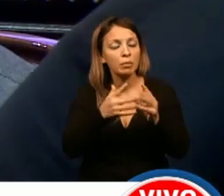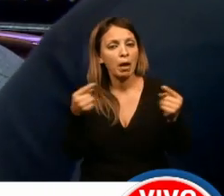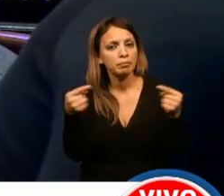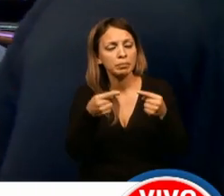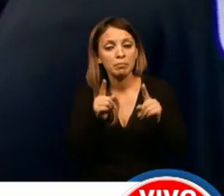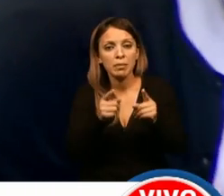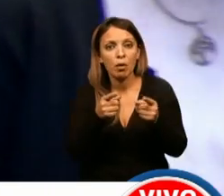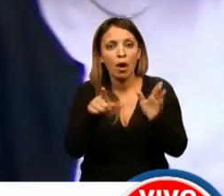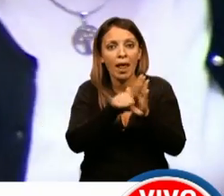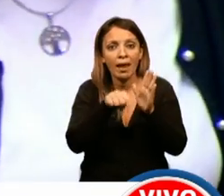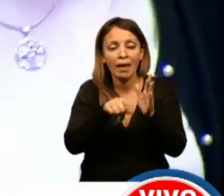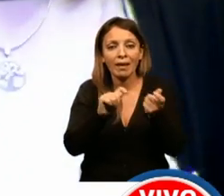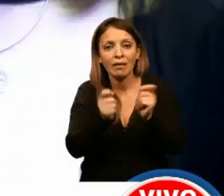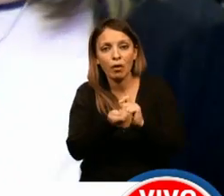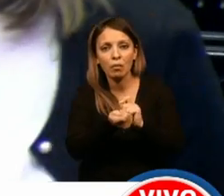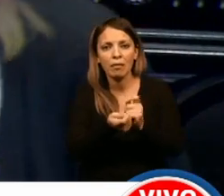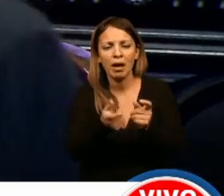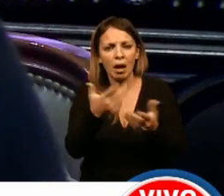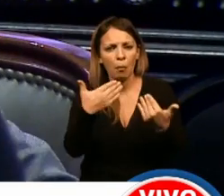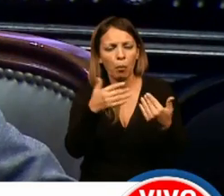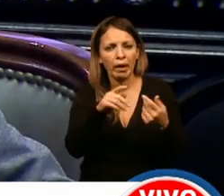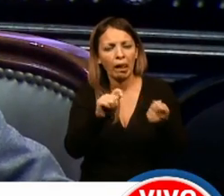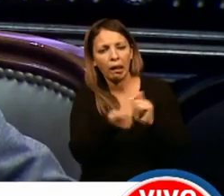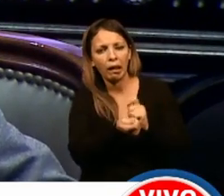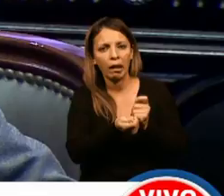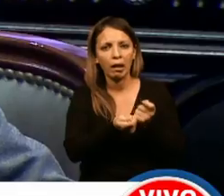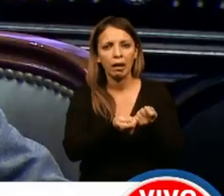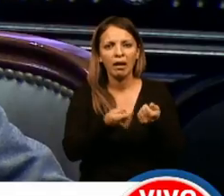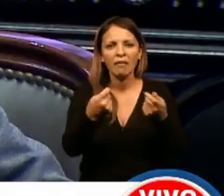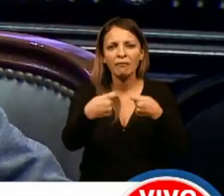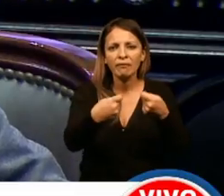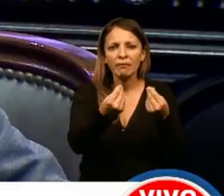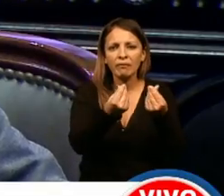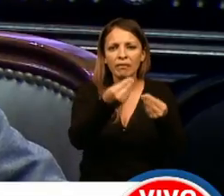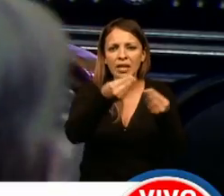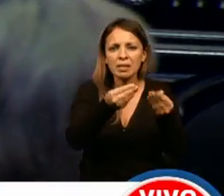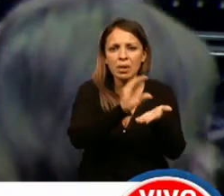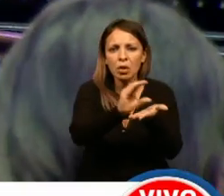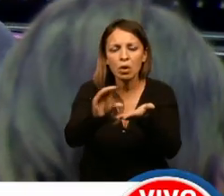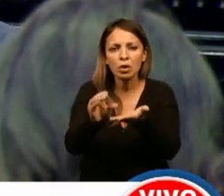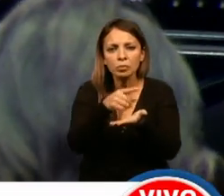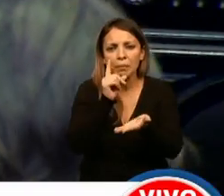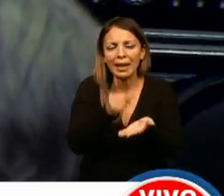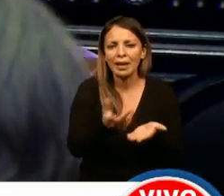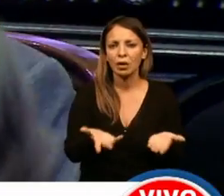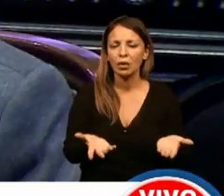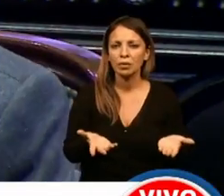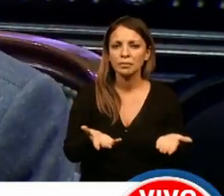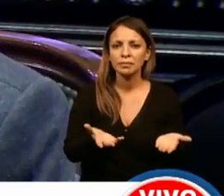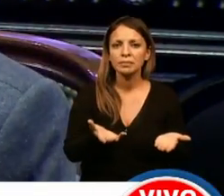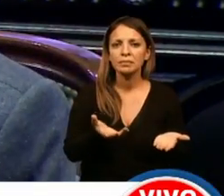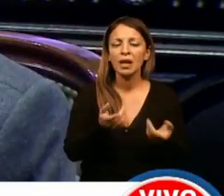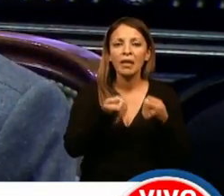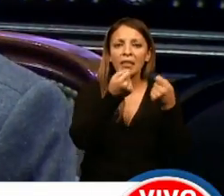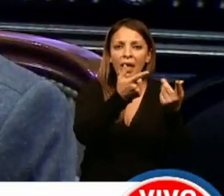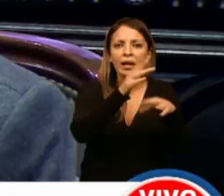que estamos realizando porque atenta puede atentar contra su financiamiento así que esto es claramente un peligro una delegación de